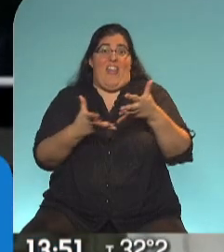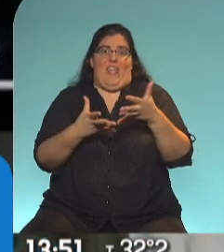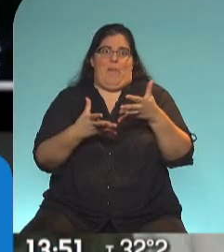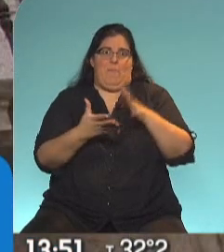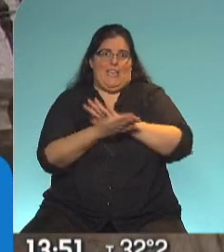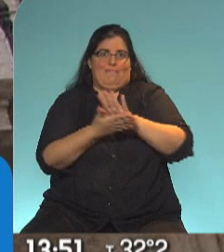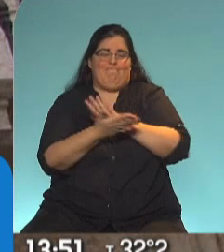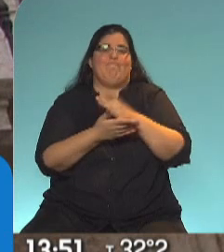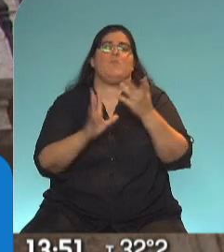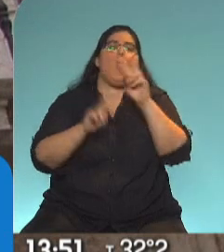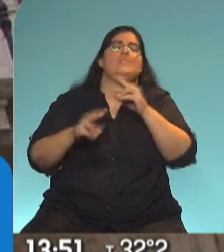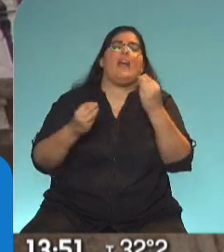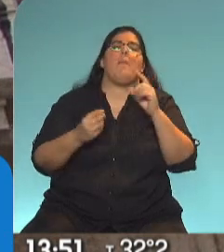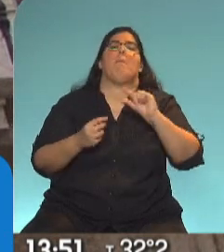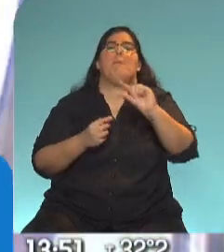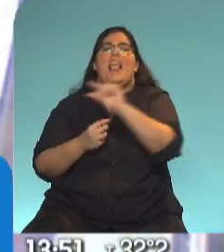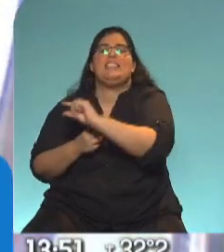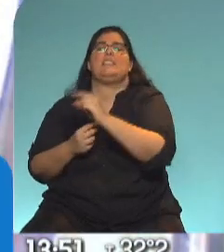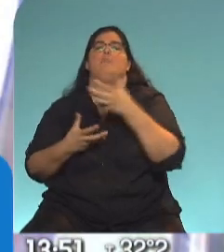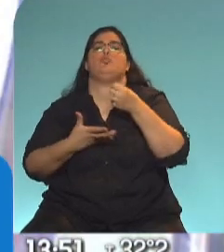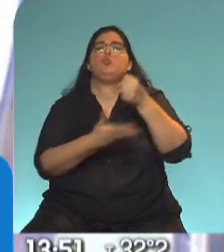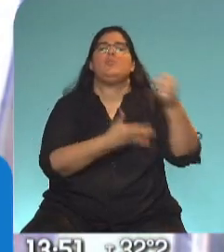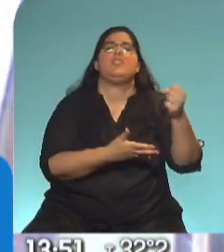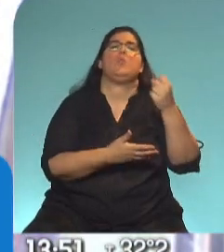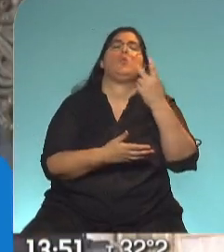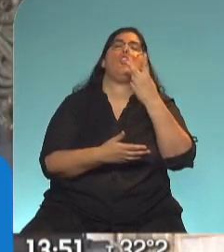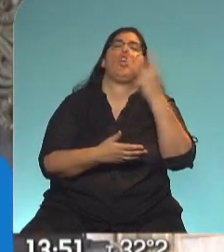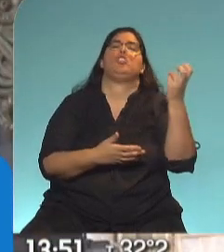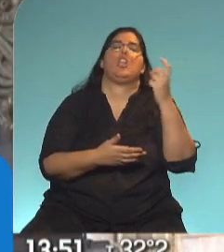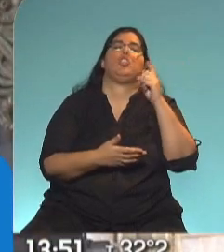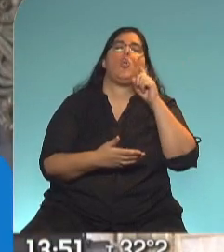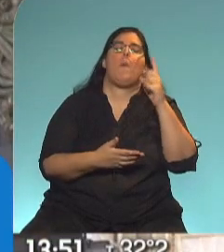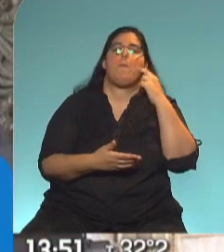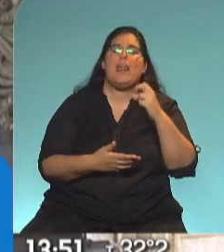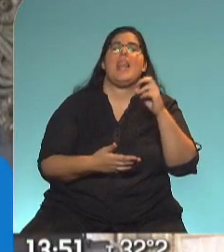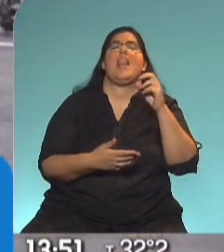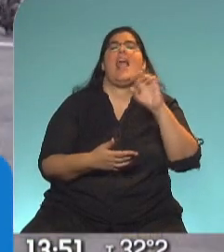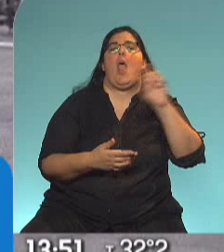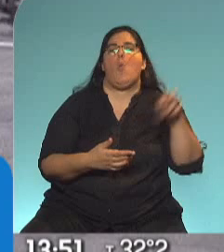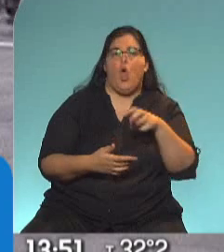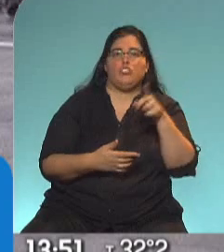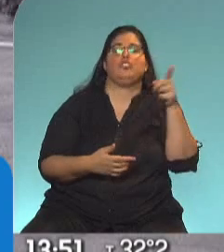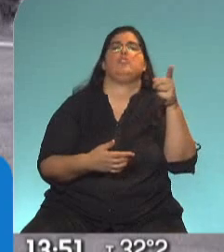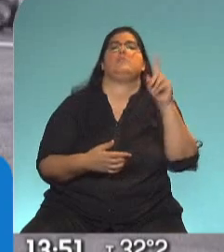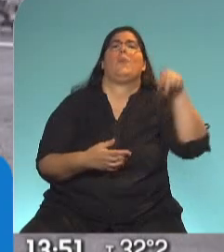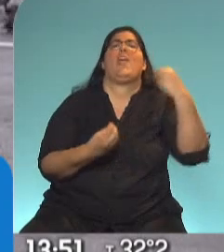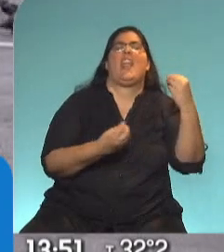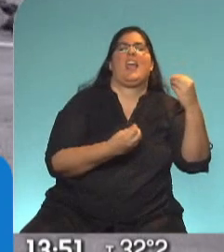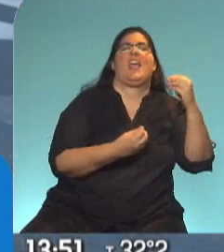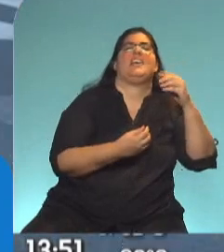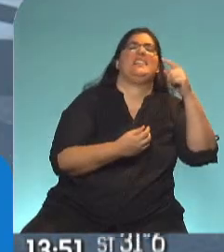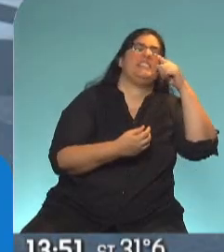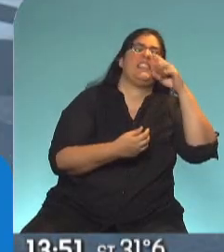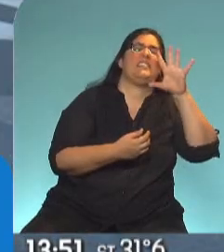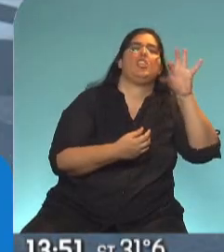prevé préstamos y subsidios por 209.000 millones de euros provenientes del fondo de 750